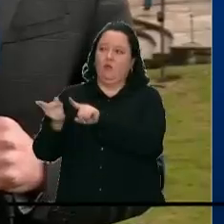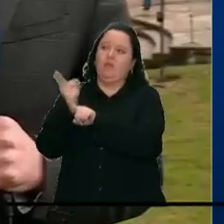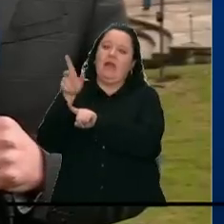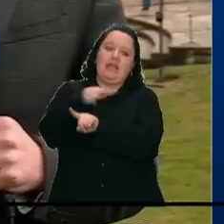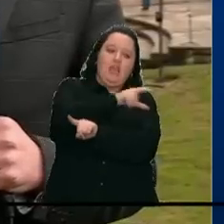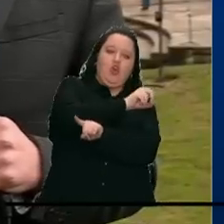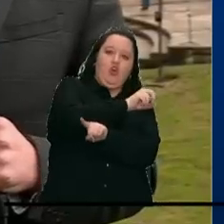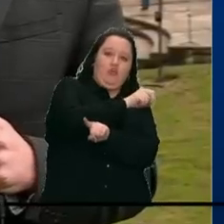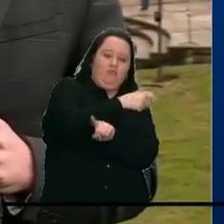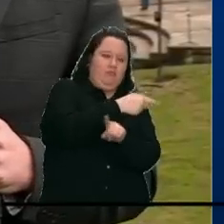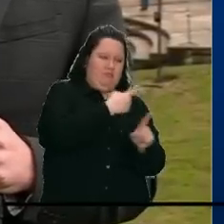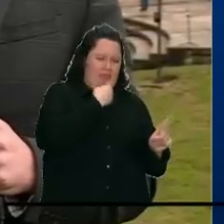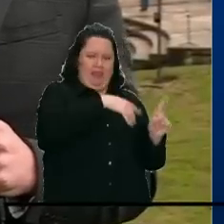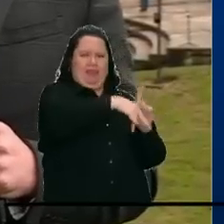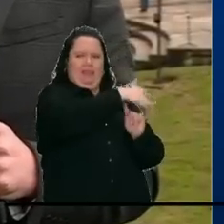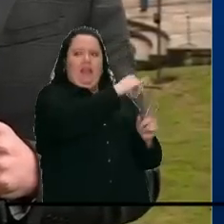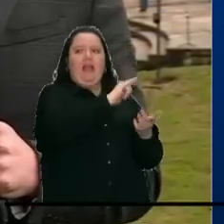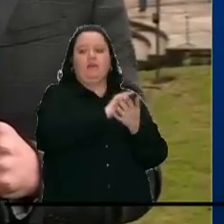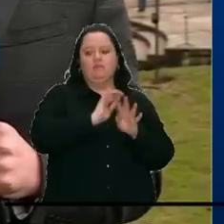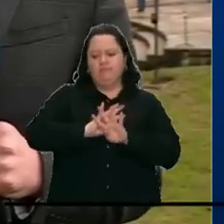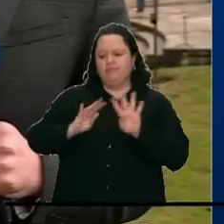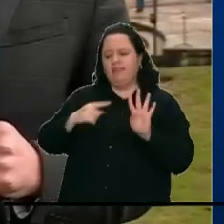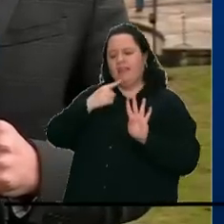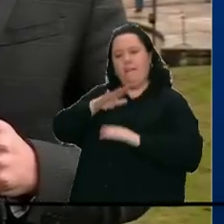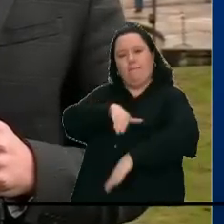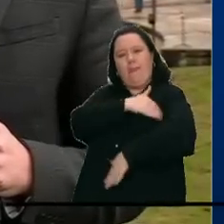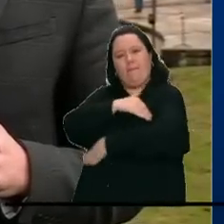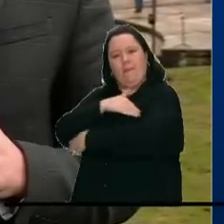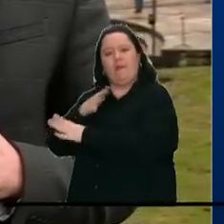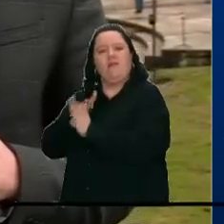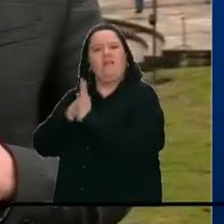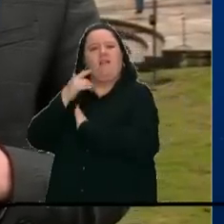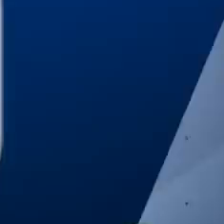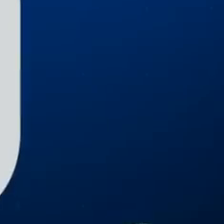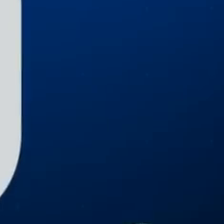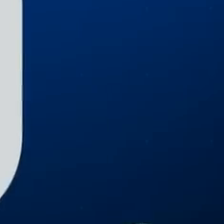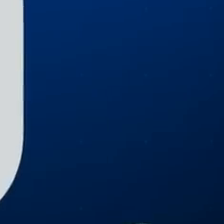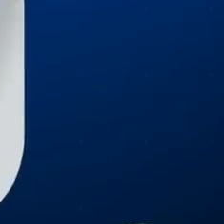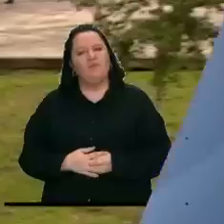Petro. Juan David Ríos, ¿cuál fue el pronunciamiento de los ministros?